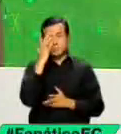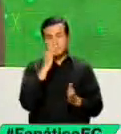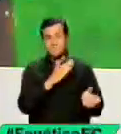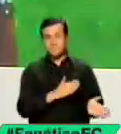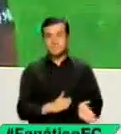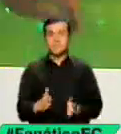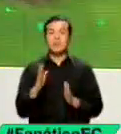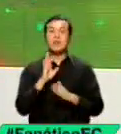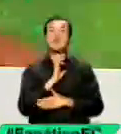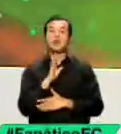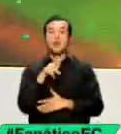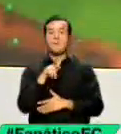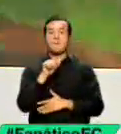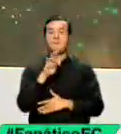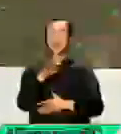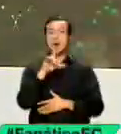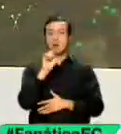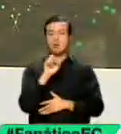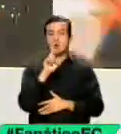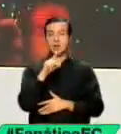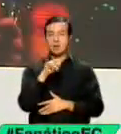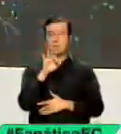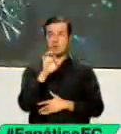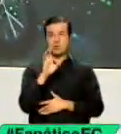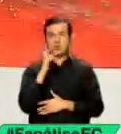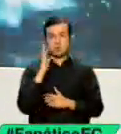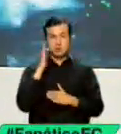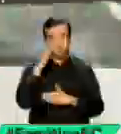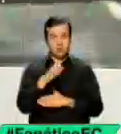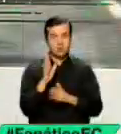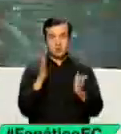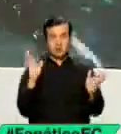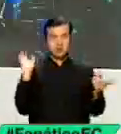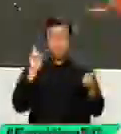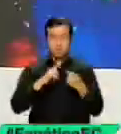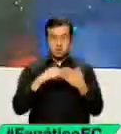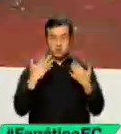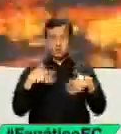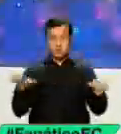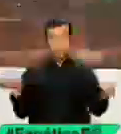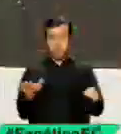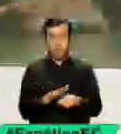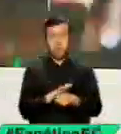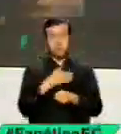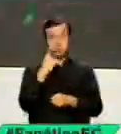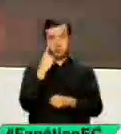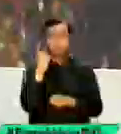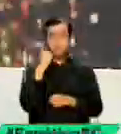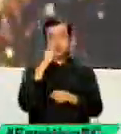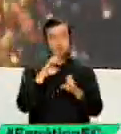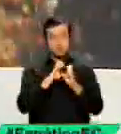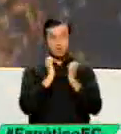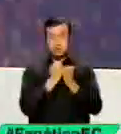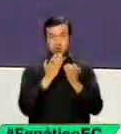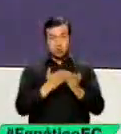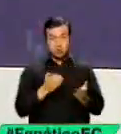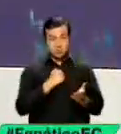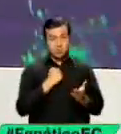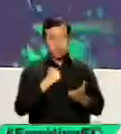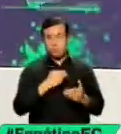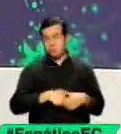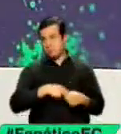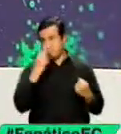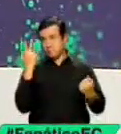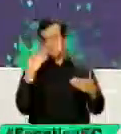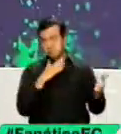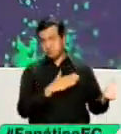que realizara el técnico Pablo Repeto en el partido ante el Delfín. Ni siquiera se quedó hasta que finalice el compromiso. Abandonó el estadio, se llevó sus cosas y por lo tanto